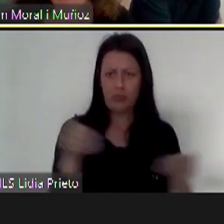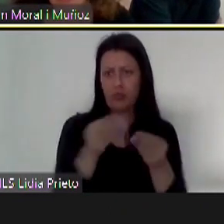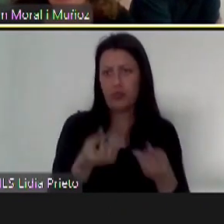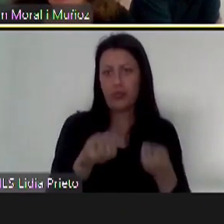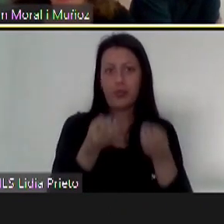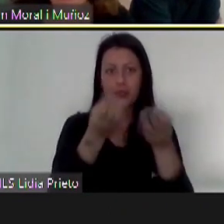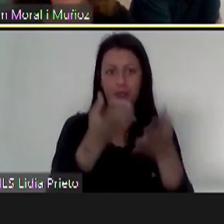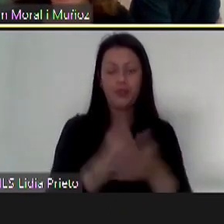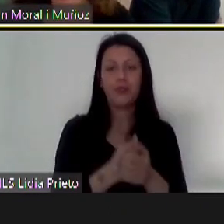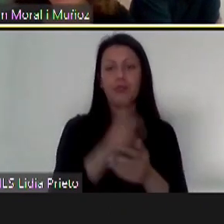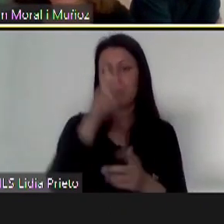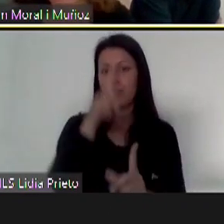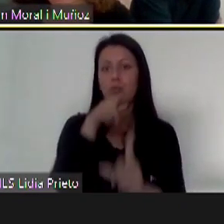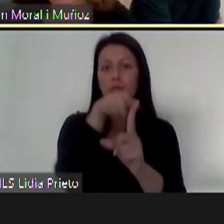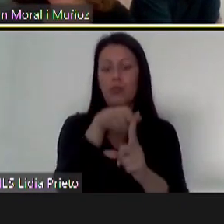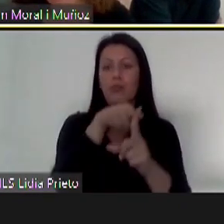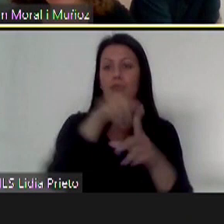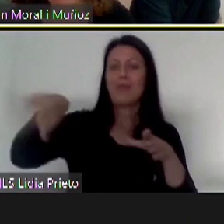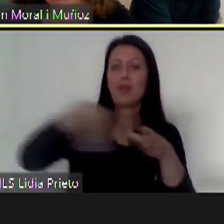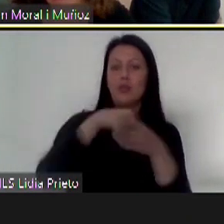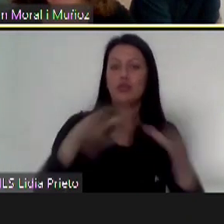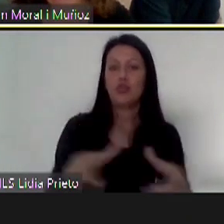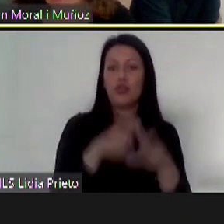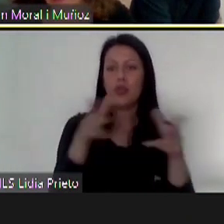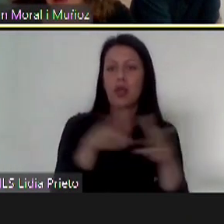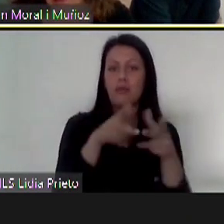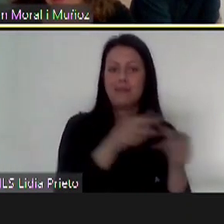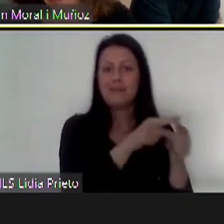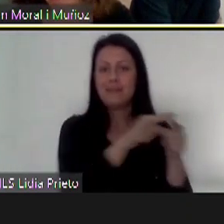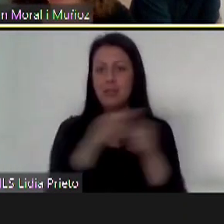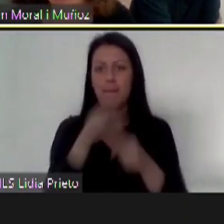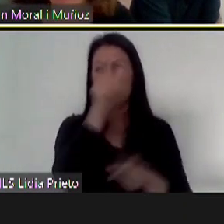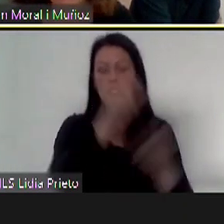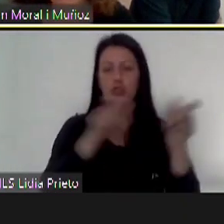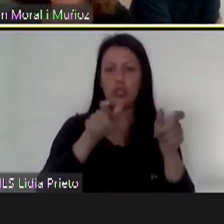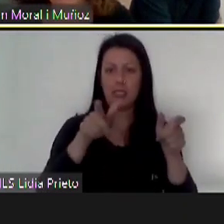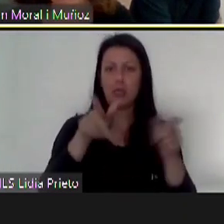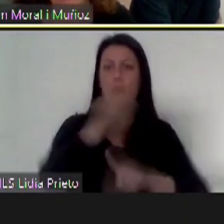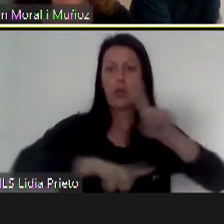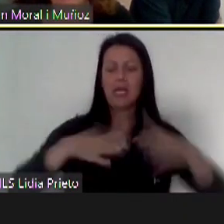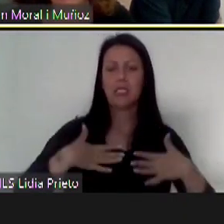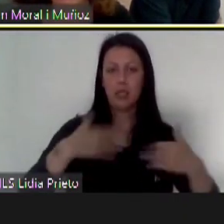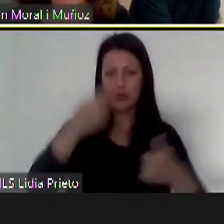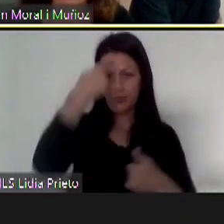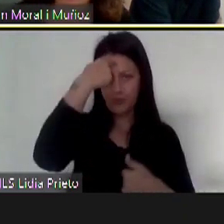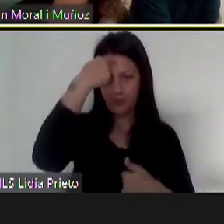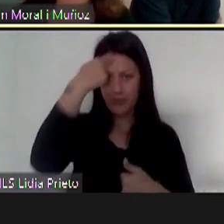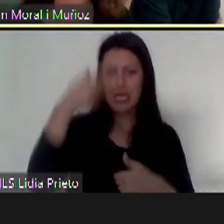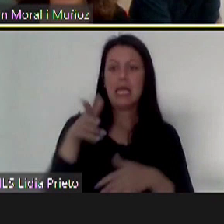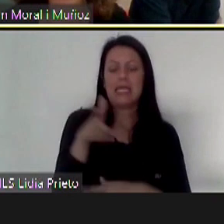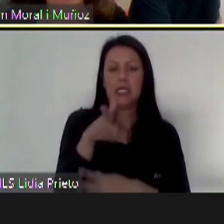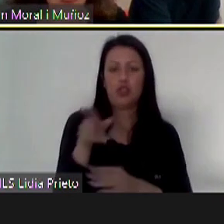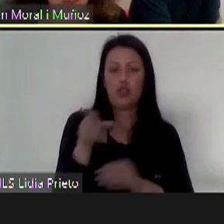Nos dedicamos sobre todo a la inclusión social de personas con problemas de salud mental, a fomentar el empoderamiento, a defender sus derechos. Ahora,